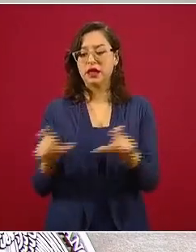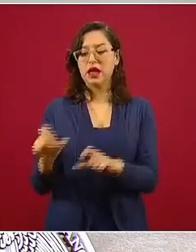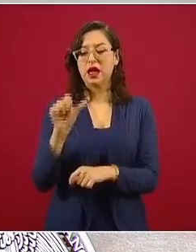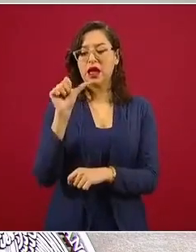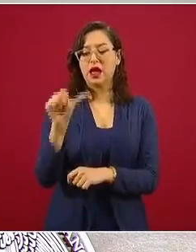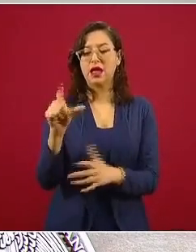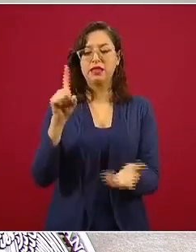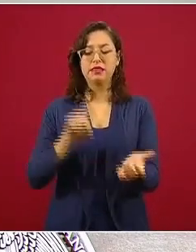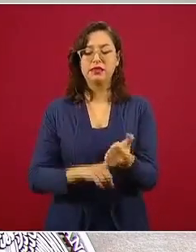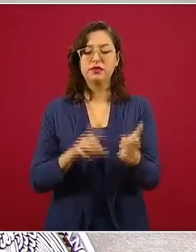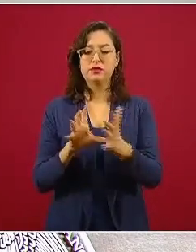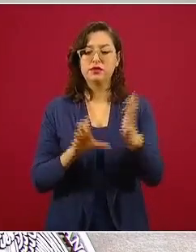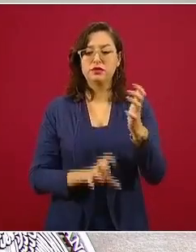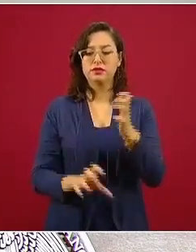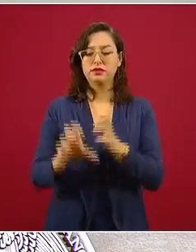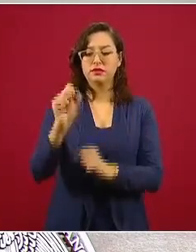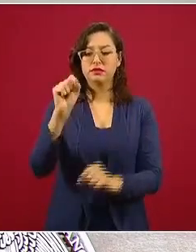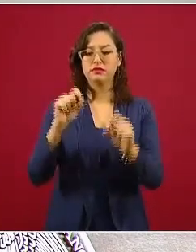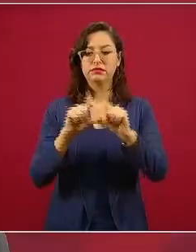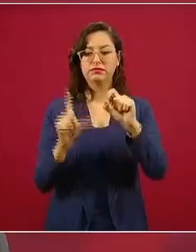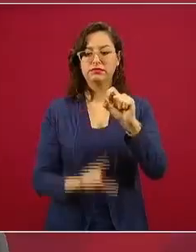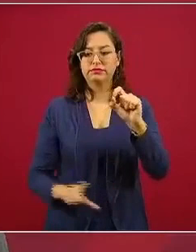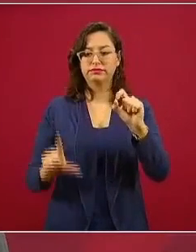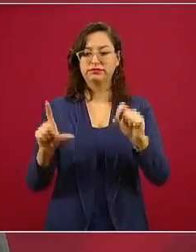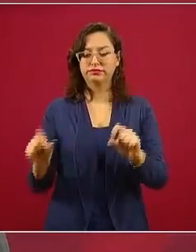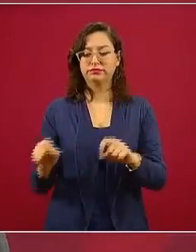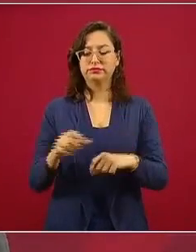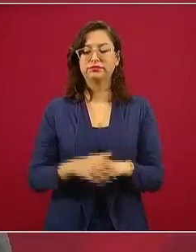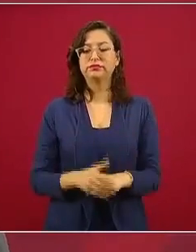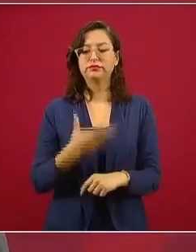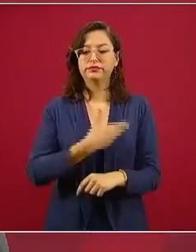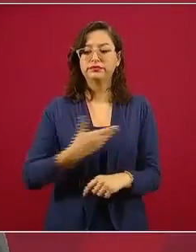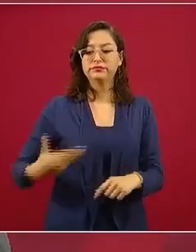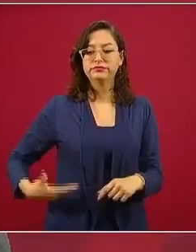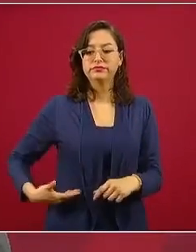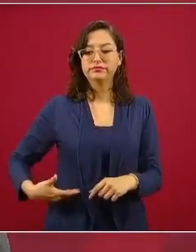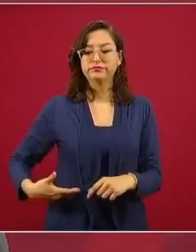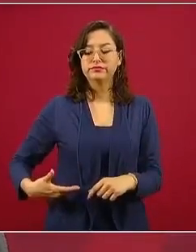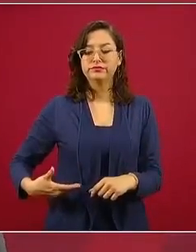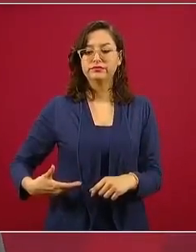A de la Constitución Política de los Estados Unidos Mexicanos, el Ejecutivo Federal